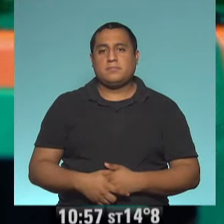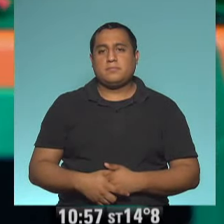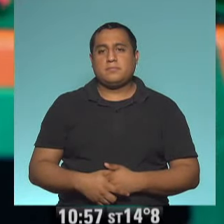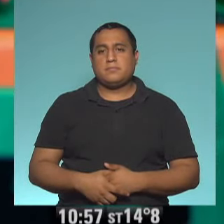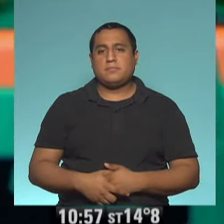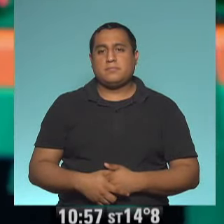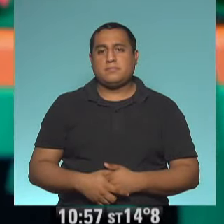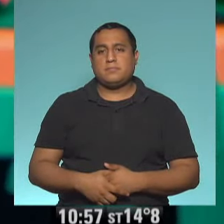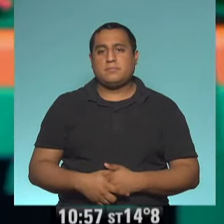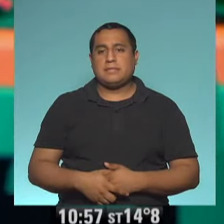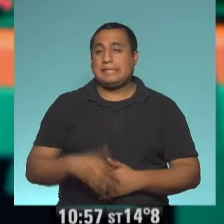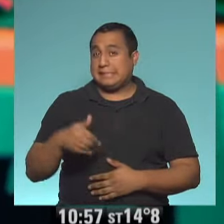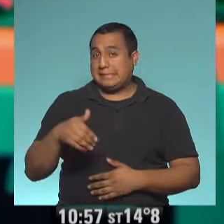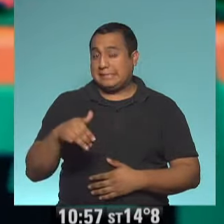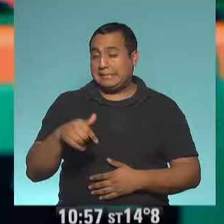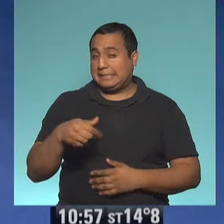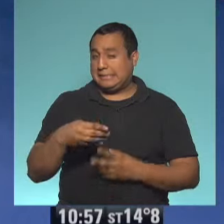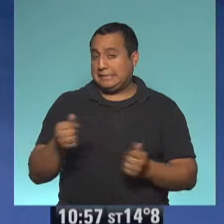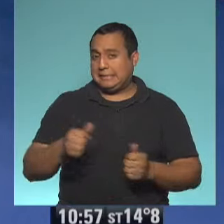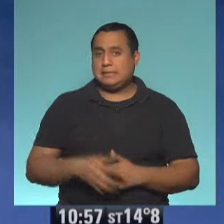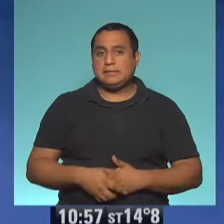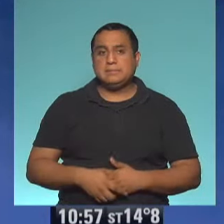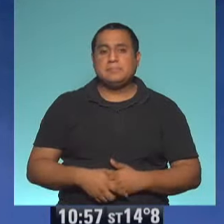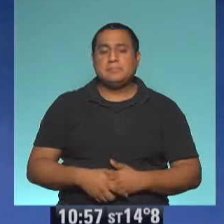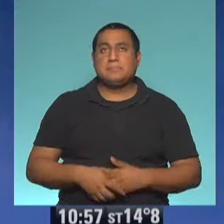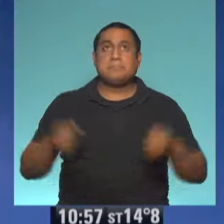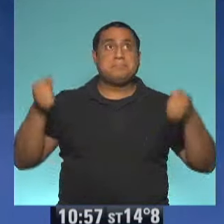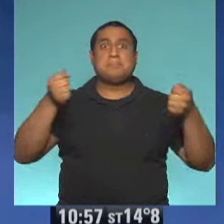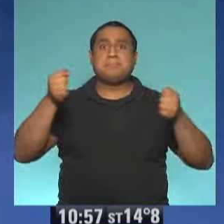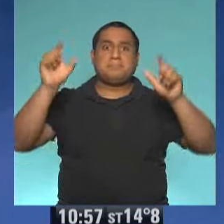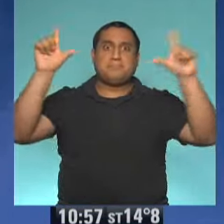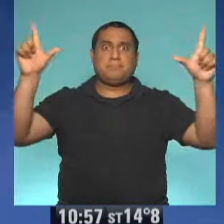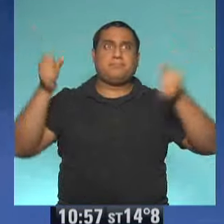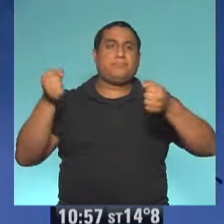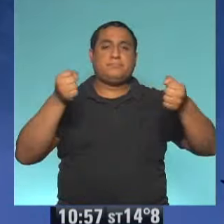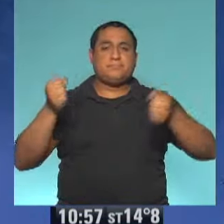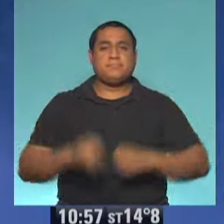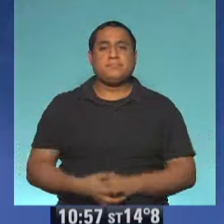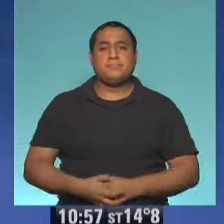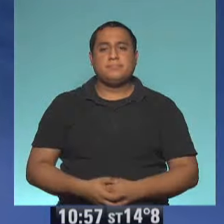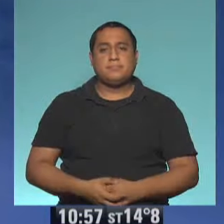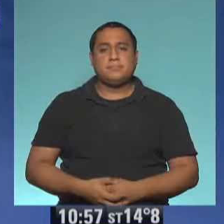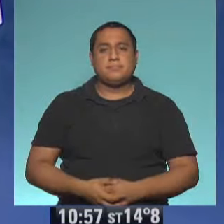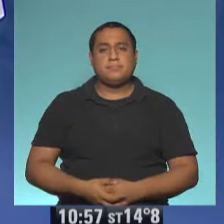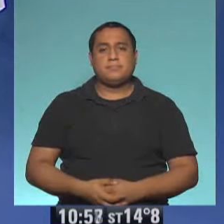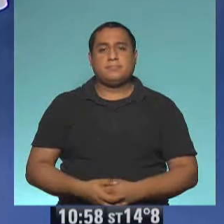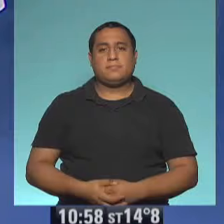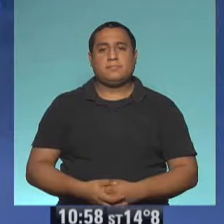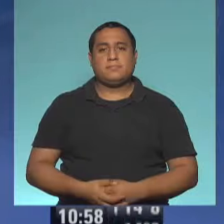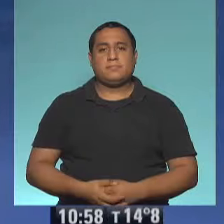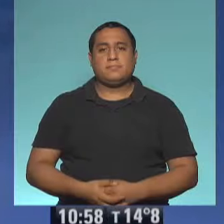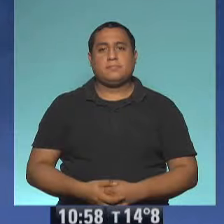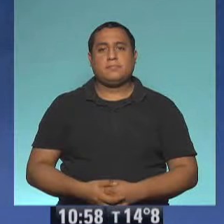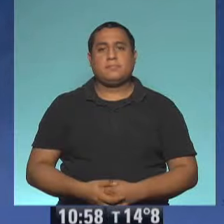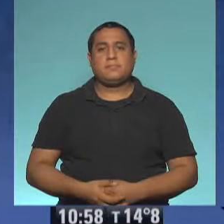Ahí está. Ya casi, ya casi, ya casi llegamos con nuestro estandarte. Mirá. Ahí va. Ahí va, ¿eh? Toma una más. Ahí va, ahí va,